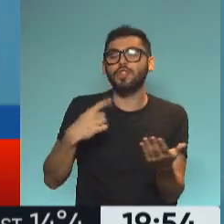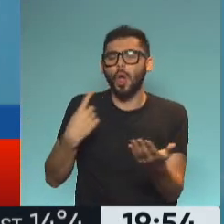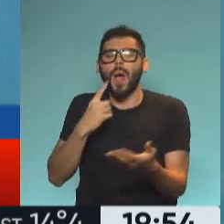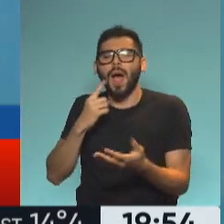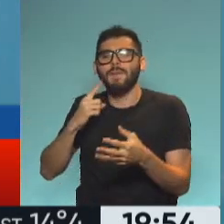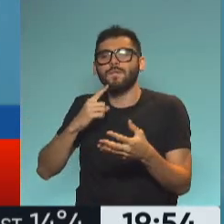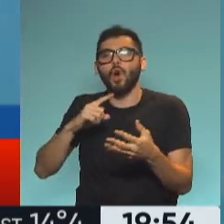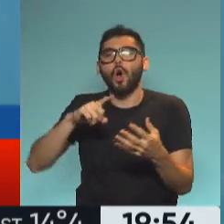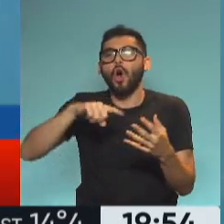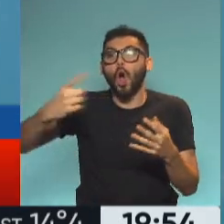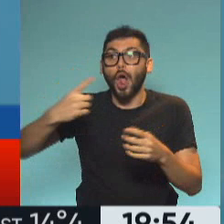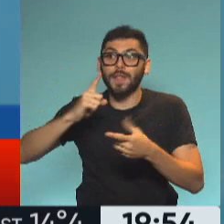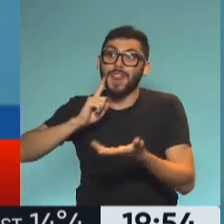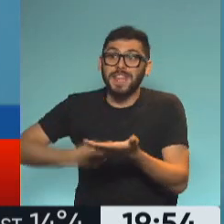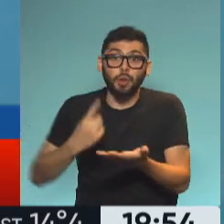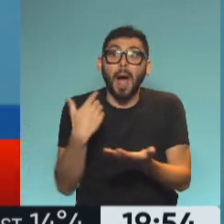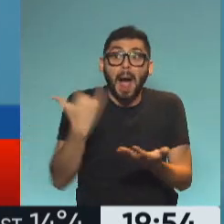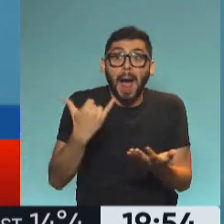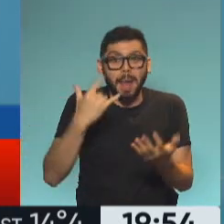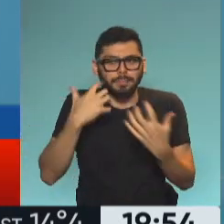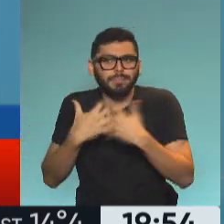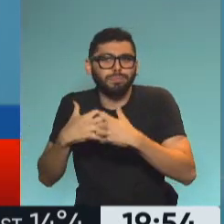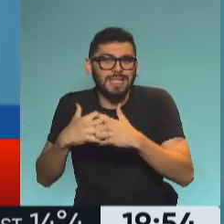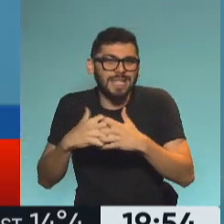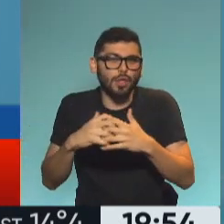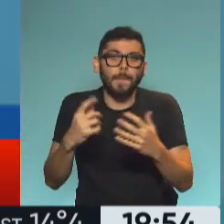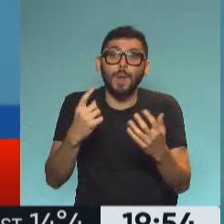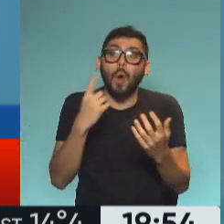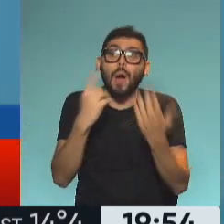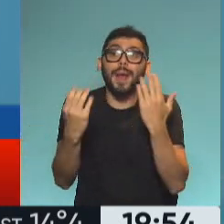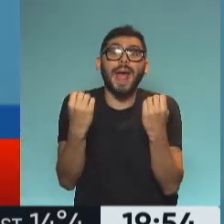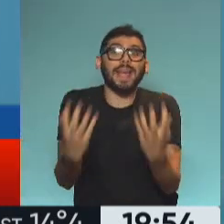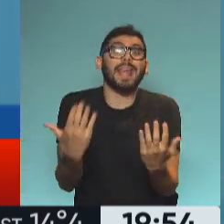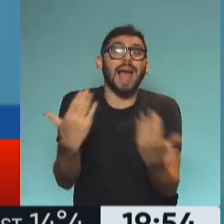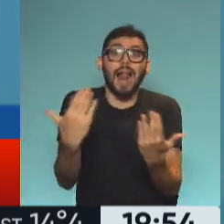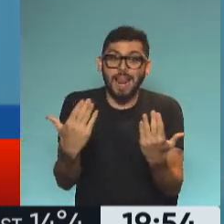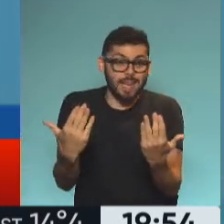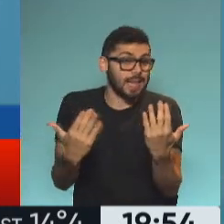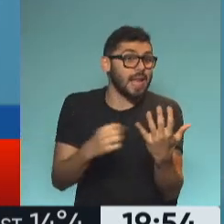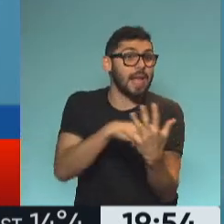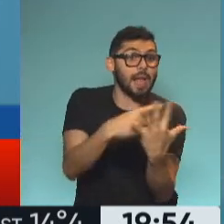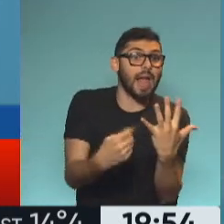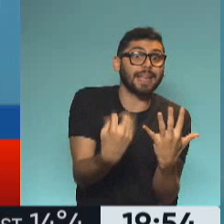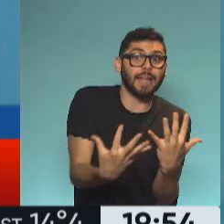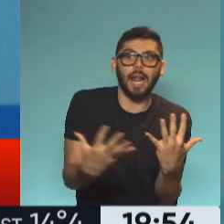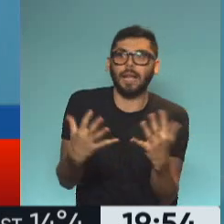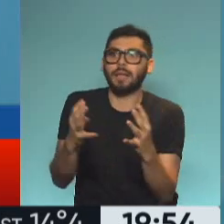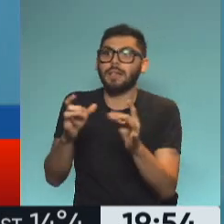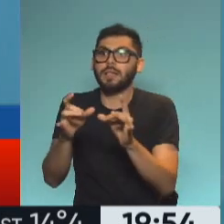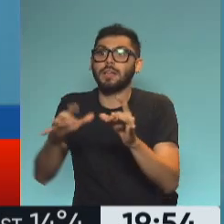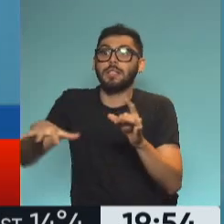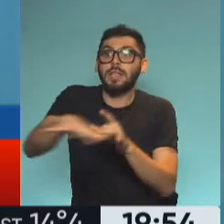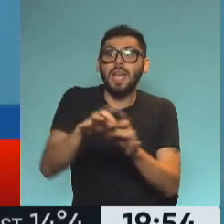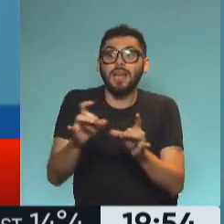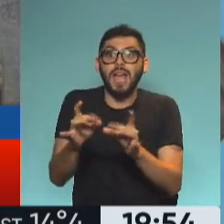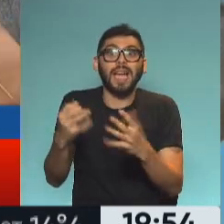evaluación, varias políticas para analizar en evaluación, pero esos son los 2 ejes que vamos evaluando permanentemente en un contexto donde realmente hay mucha gente que